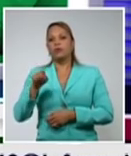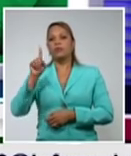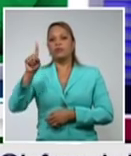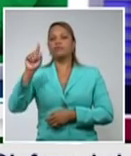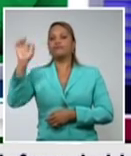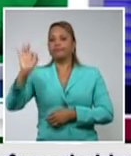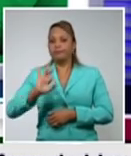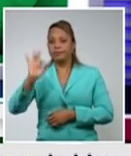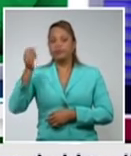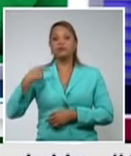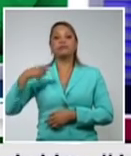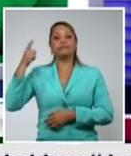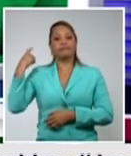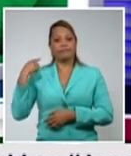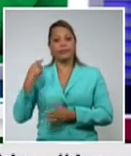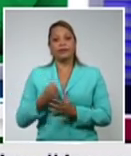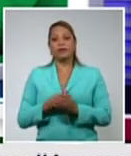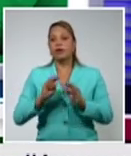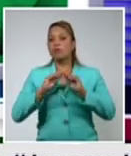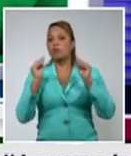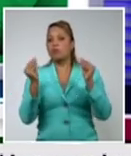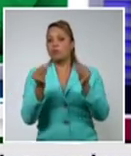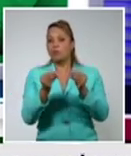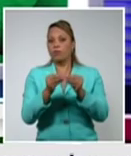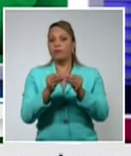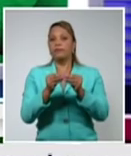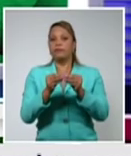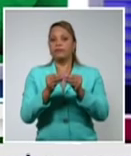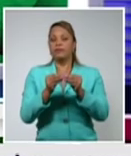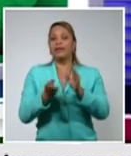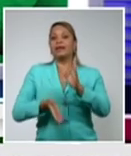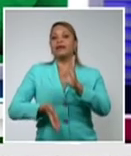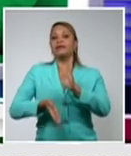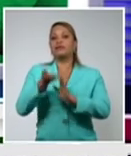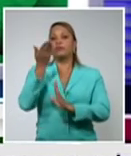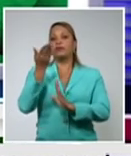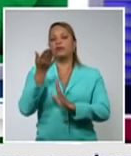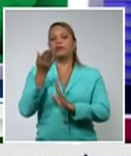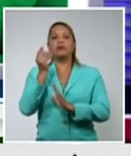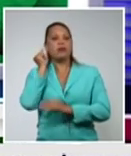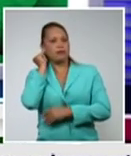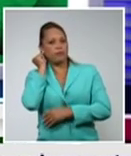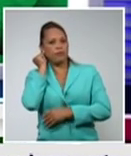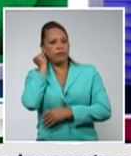ayer, en el acumulado es superior al sexo femenino,